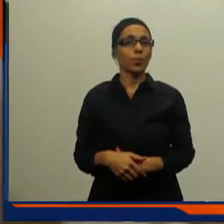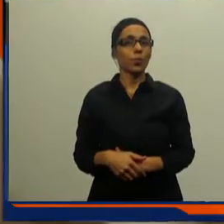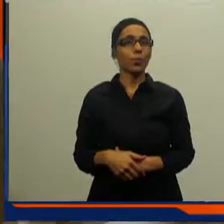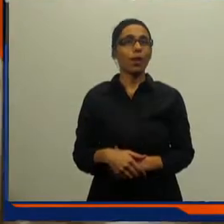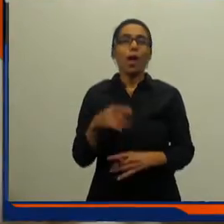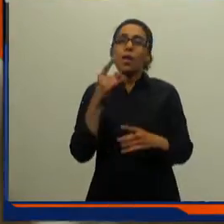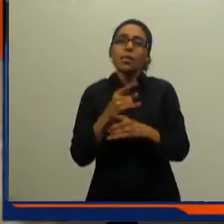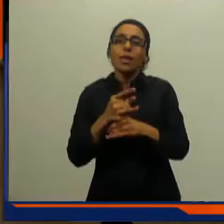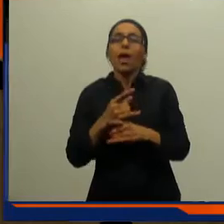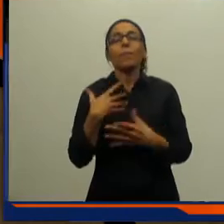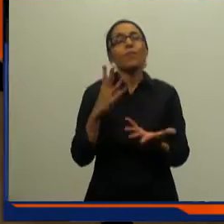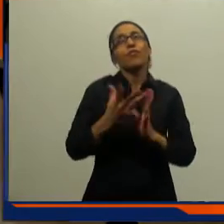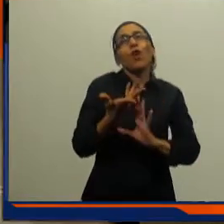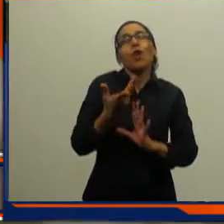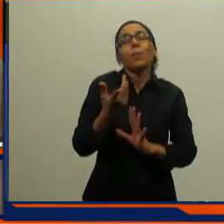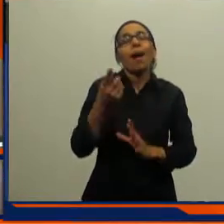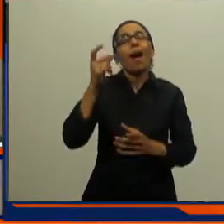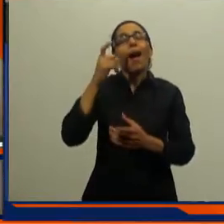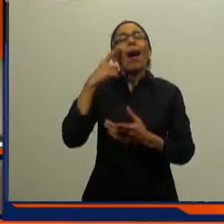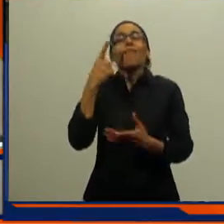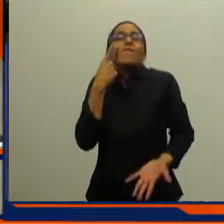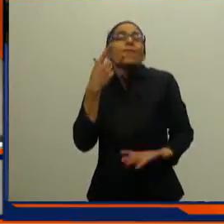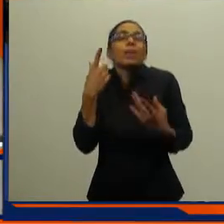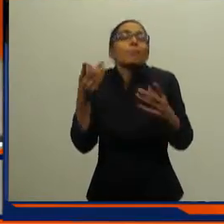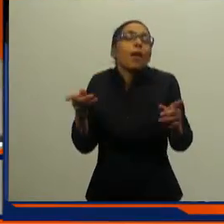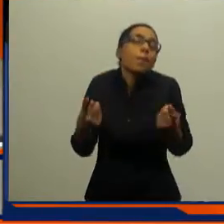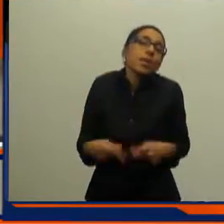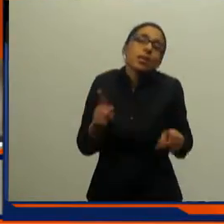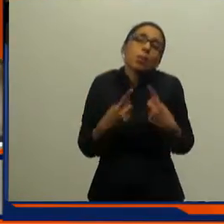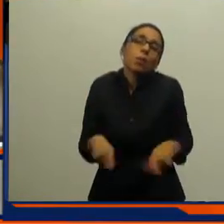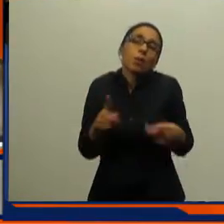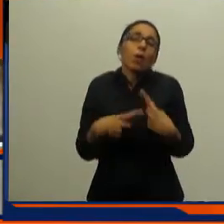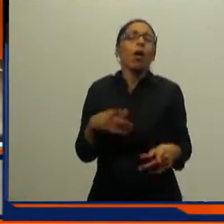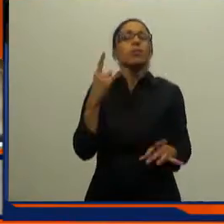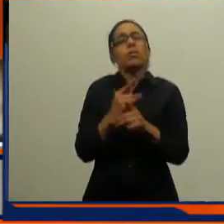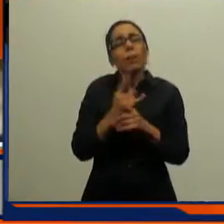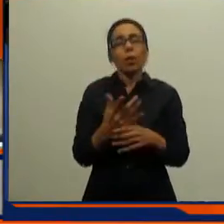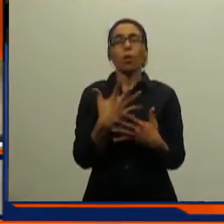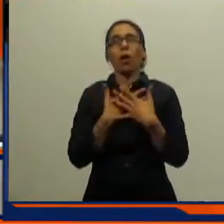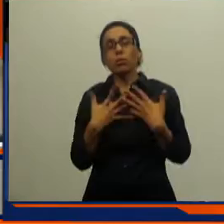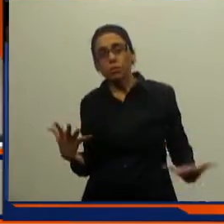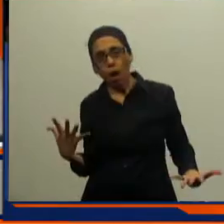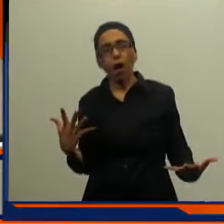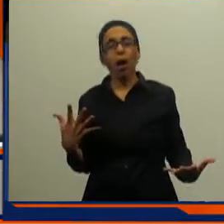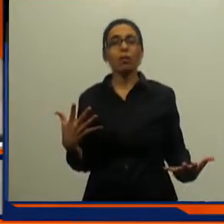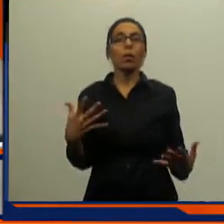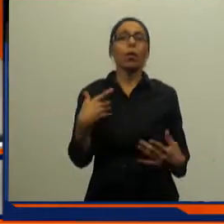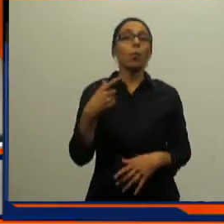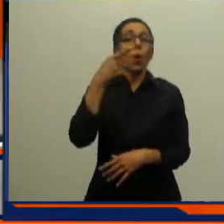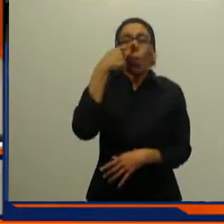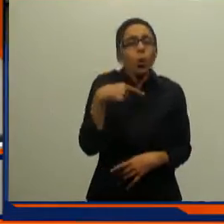Siempre se vive más o menos lo mismo, ¿no? Es como que estás un poquito cansado, estresado, porque todas las últimas cosas las